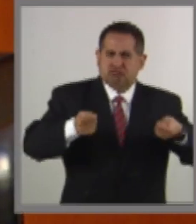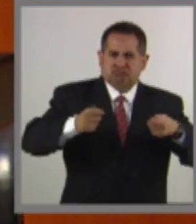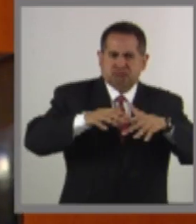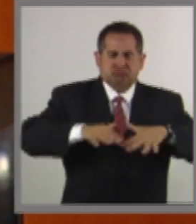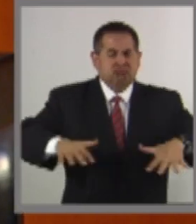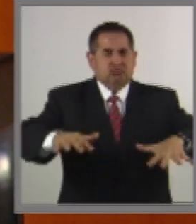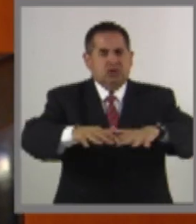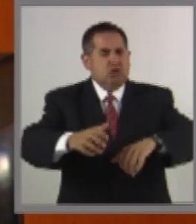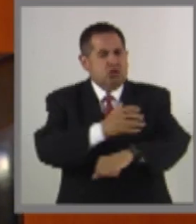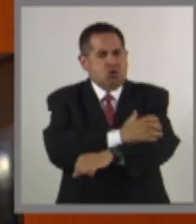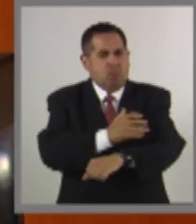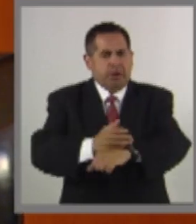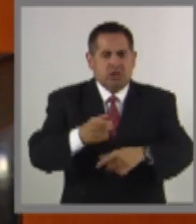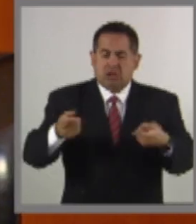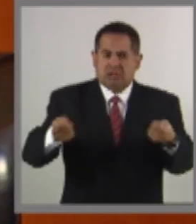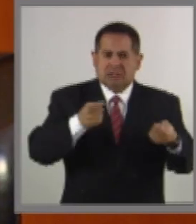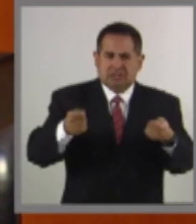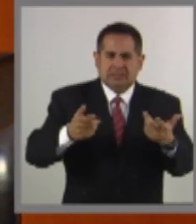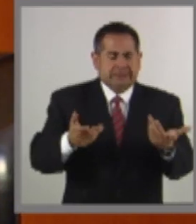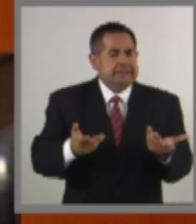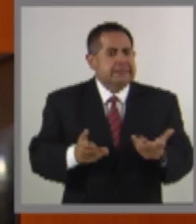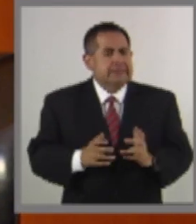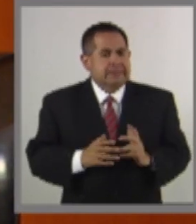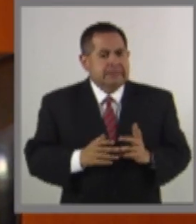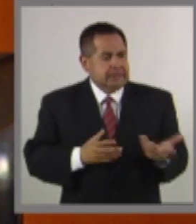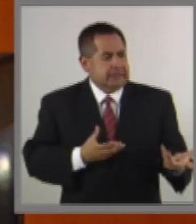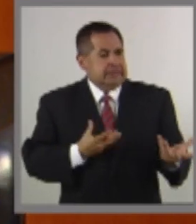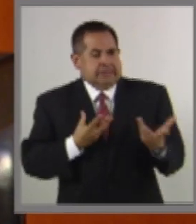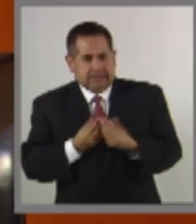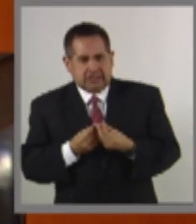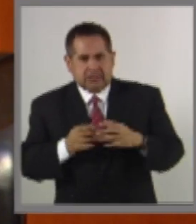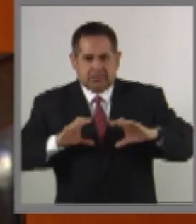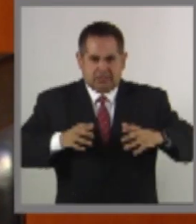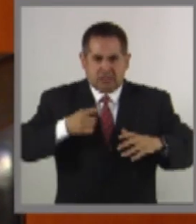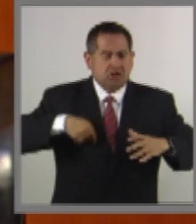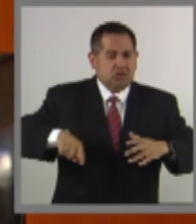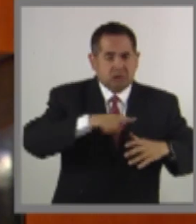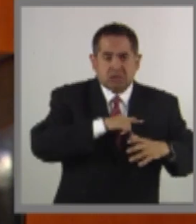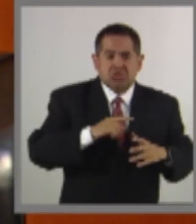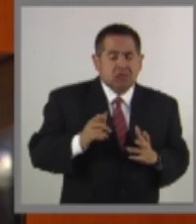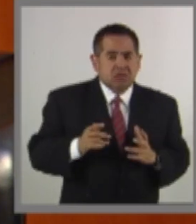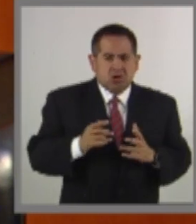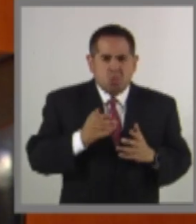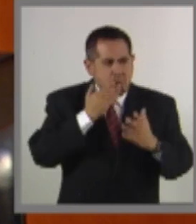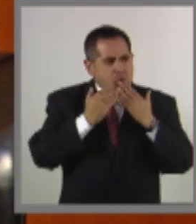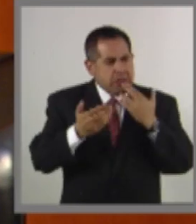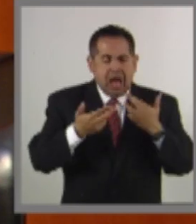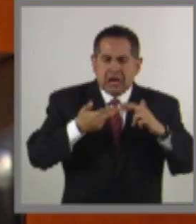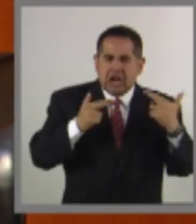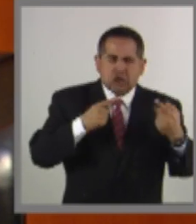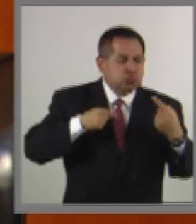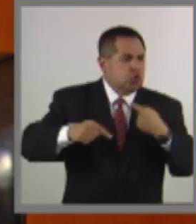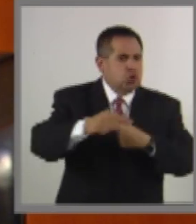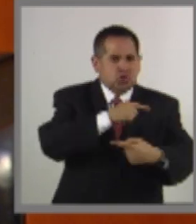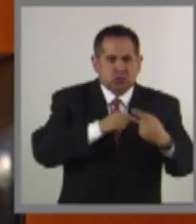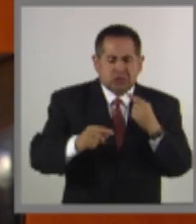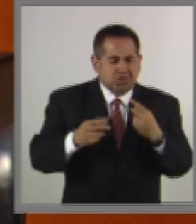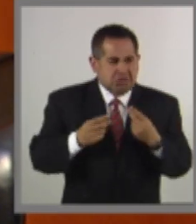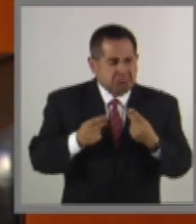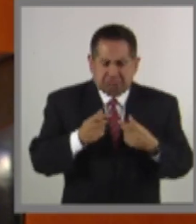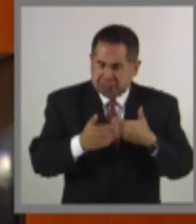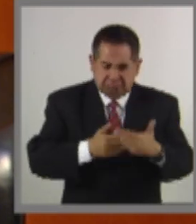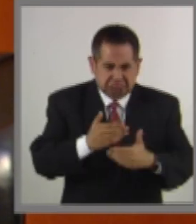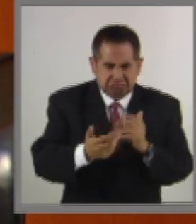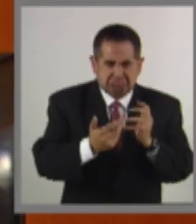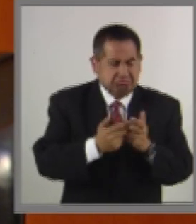de compañeros del senador que se incorporaron a nosotros en una relación muy ágil